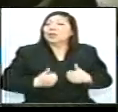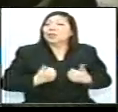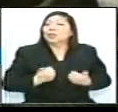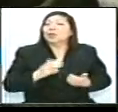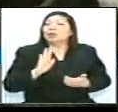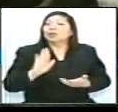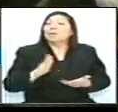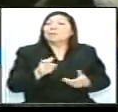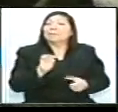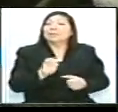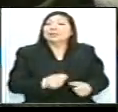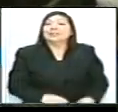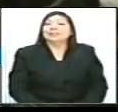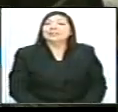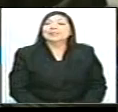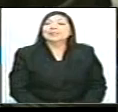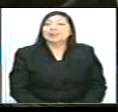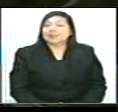su población.